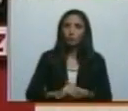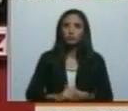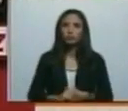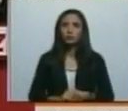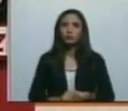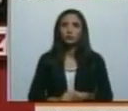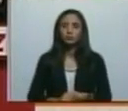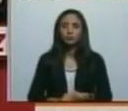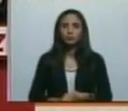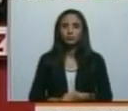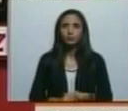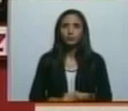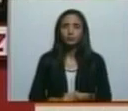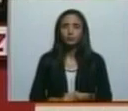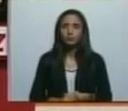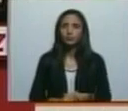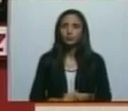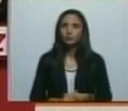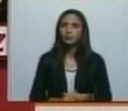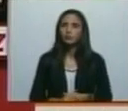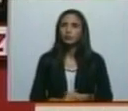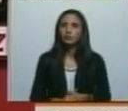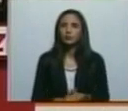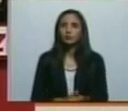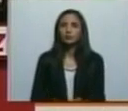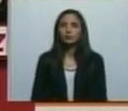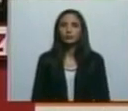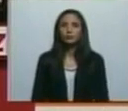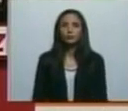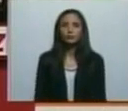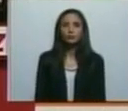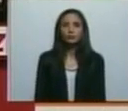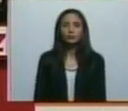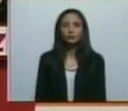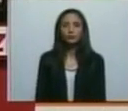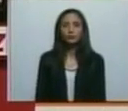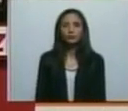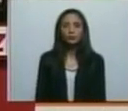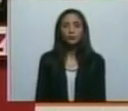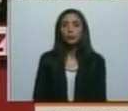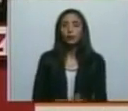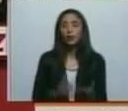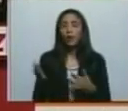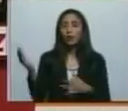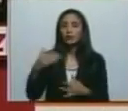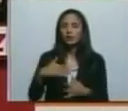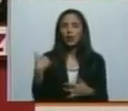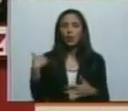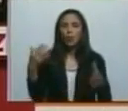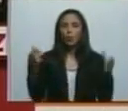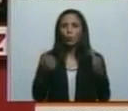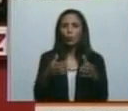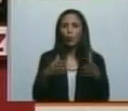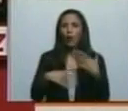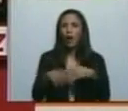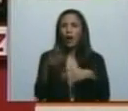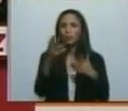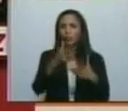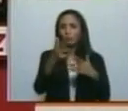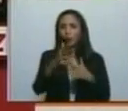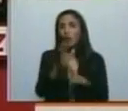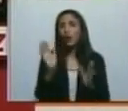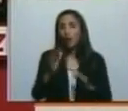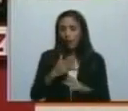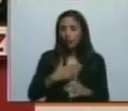al cuartel en Lagunetica. En el puesto de la guardia, que llegaron disparando, no nos acordamos, o no se quieren acordar, nosotros